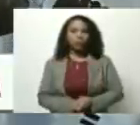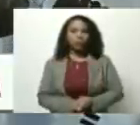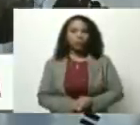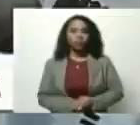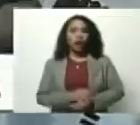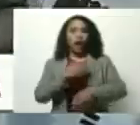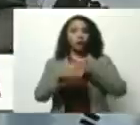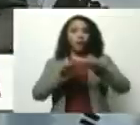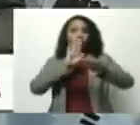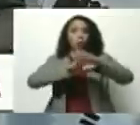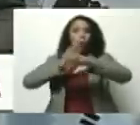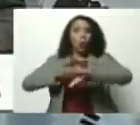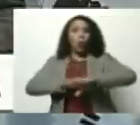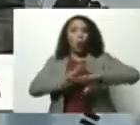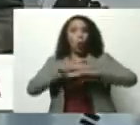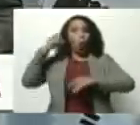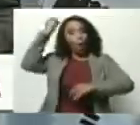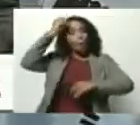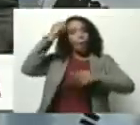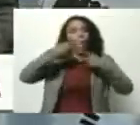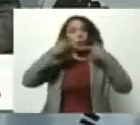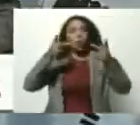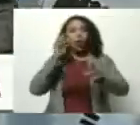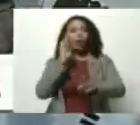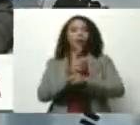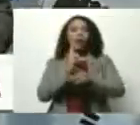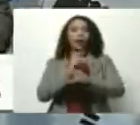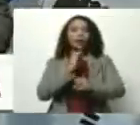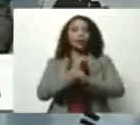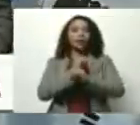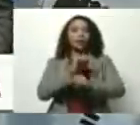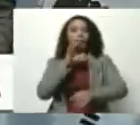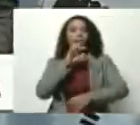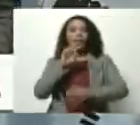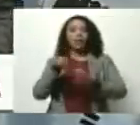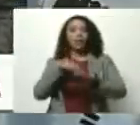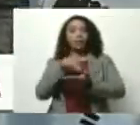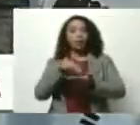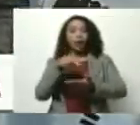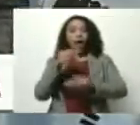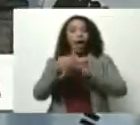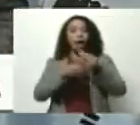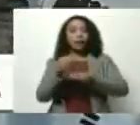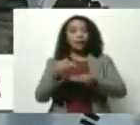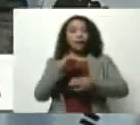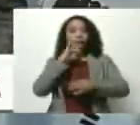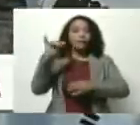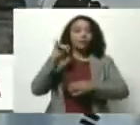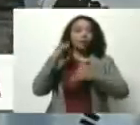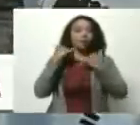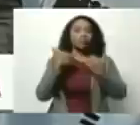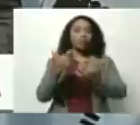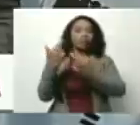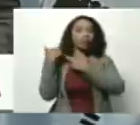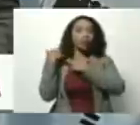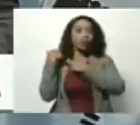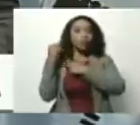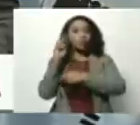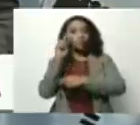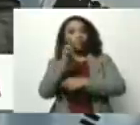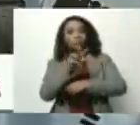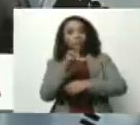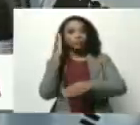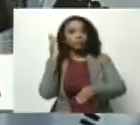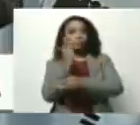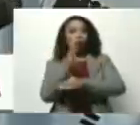hacer el llamado a la opinión pública a través de nuestras redes para que haga las denuncias respectivas y visibilizar con su respectiva